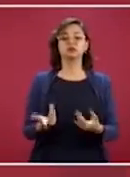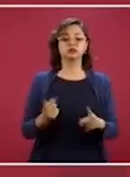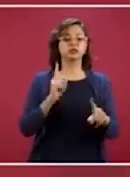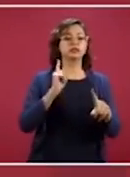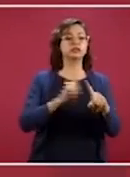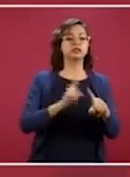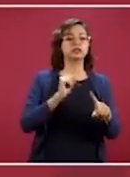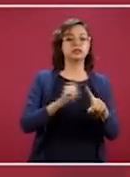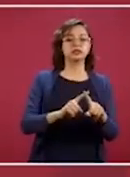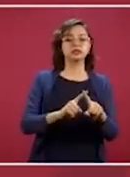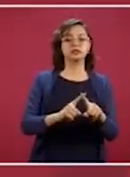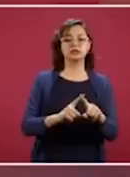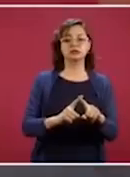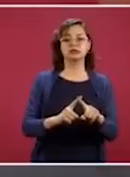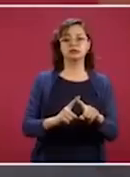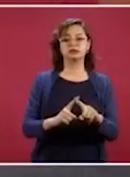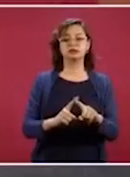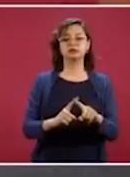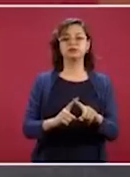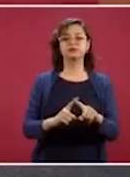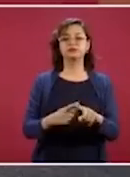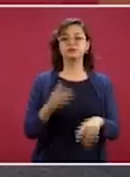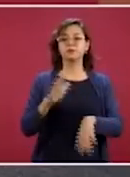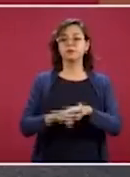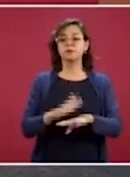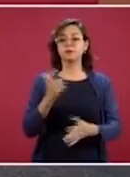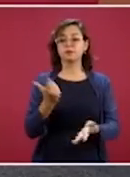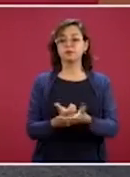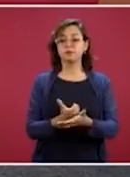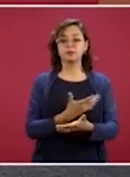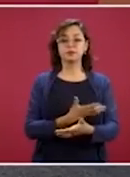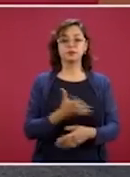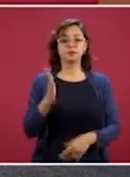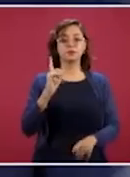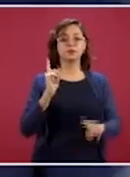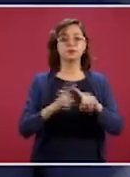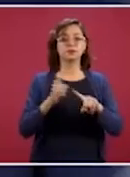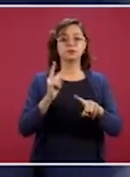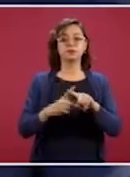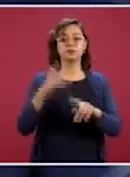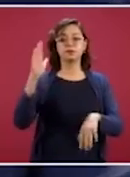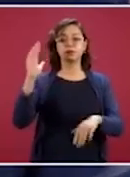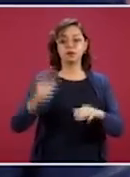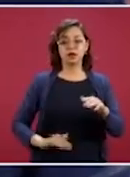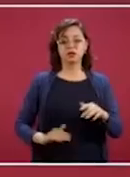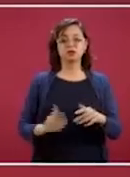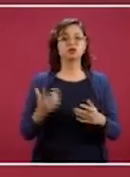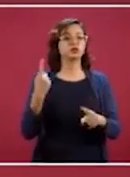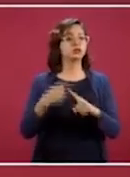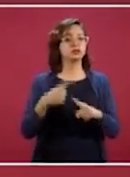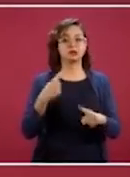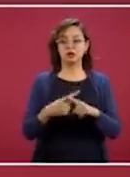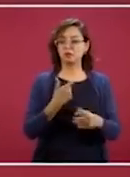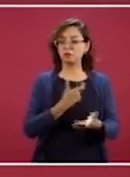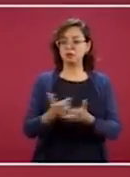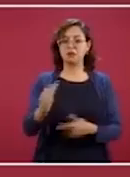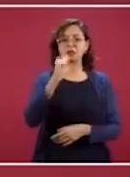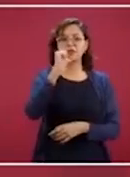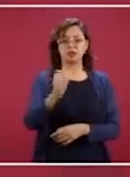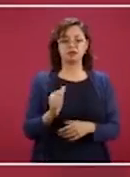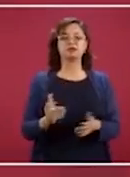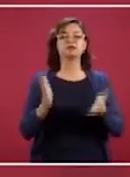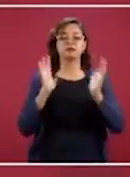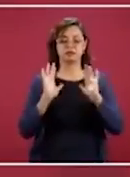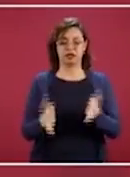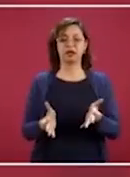quiénes están cobrando más, quiénes cobran menos, quiénes no cobran, ya lo